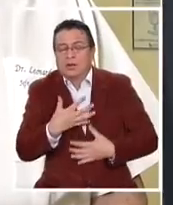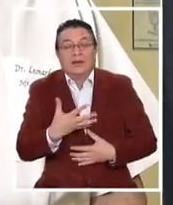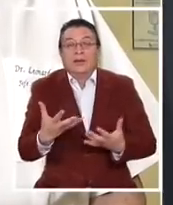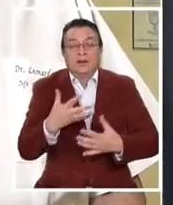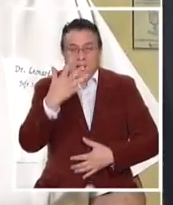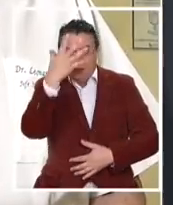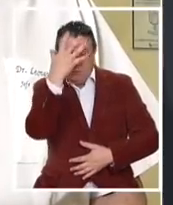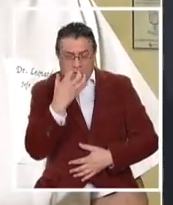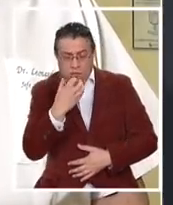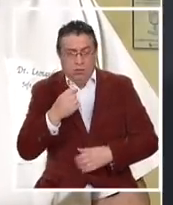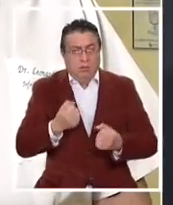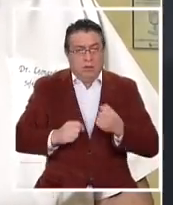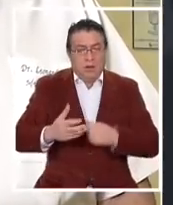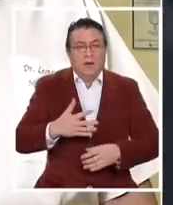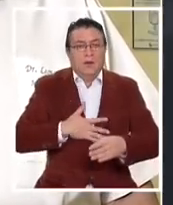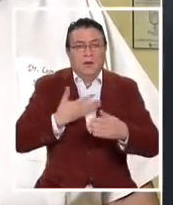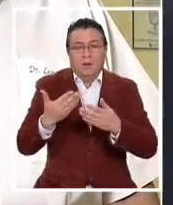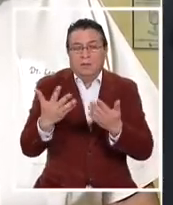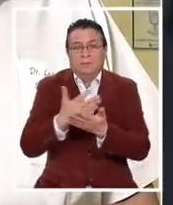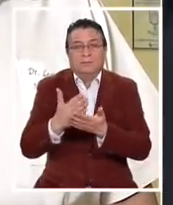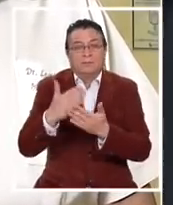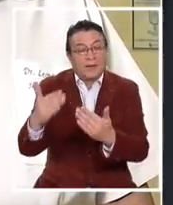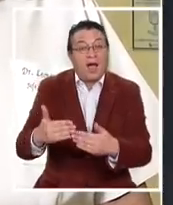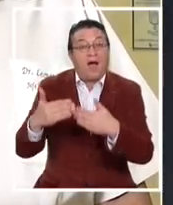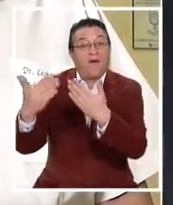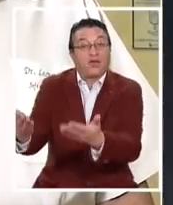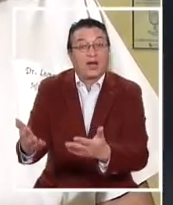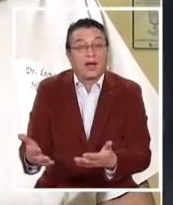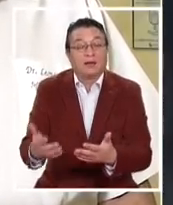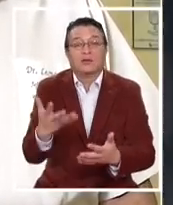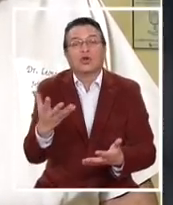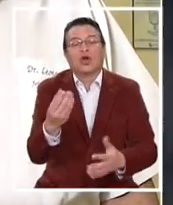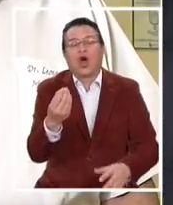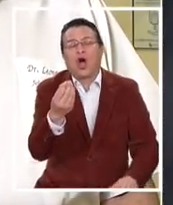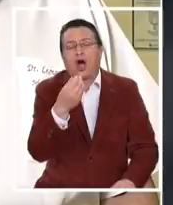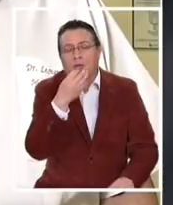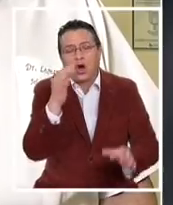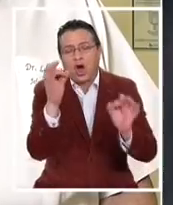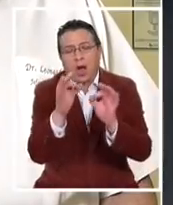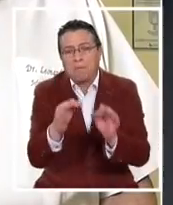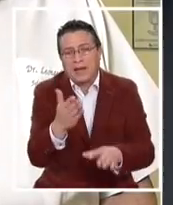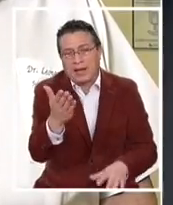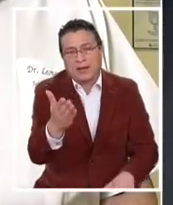¿Es enojo por lo que pasa allá afuera? ¿Cómo lo podría graficar usted?